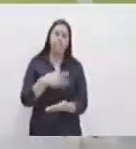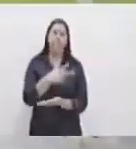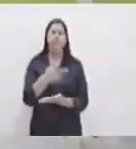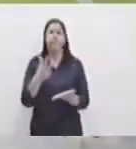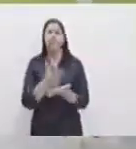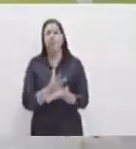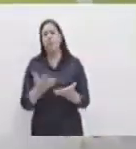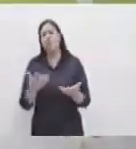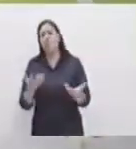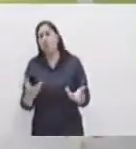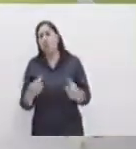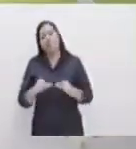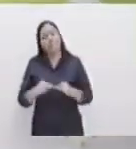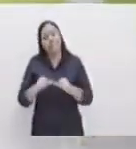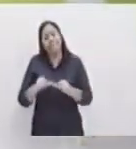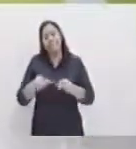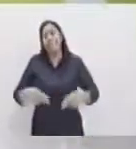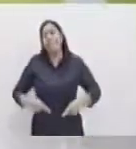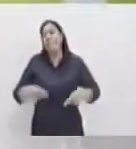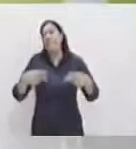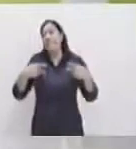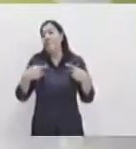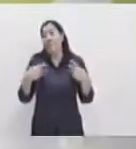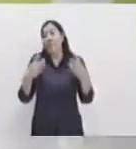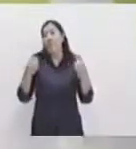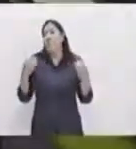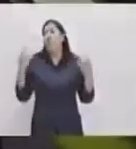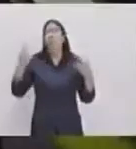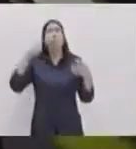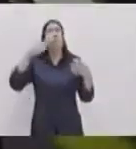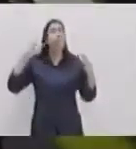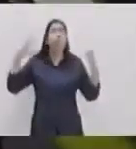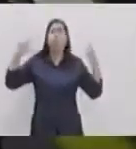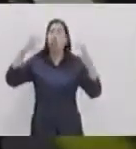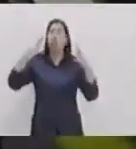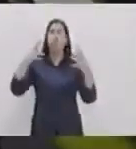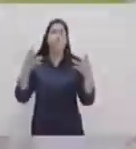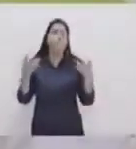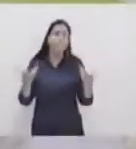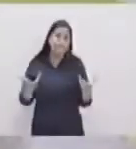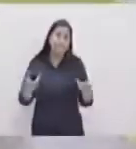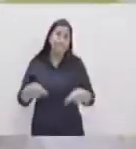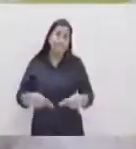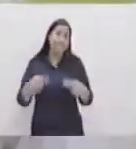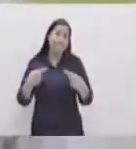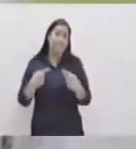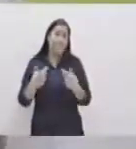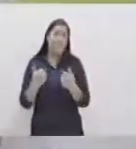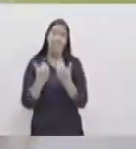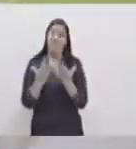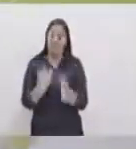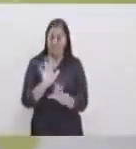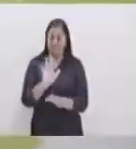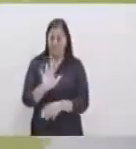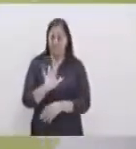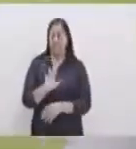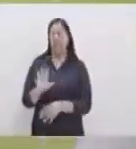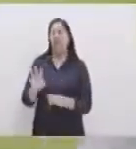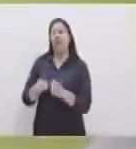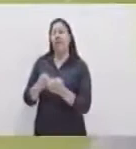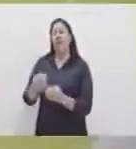pues nos toca vivir con ello, ¿verdad? Así es. Entonces Fíjate, Claudia, que vamos a